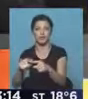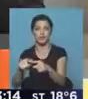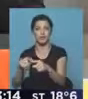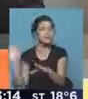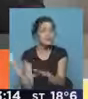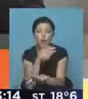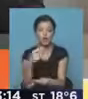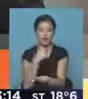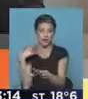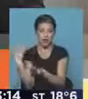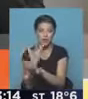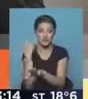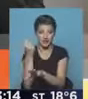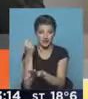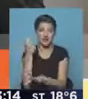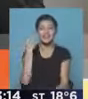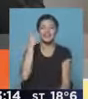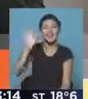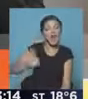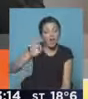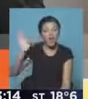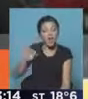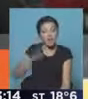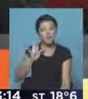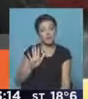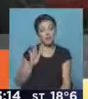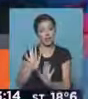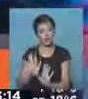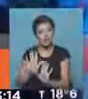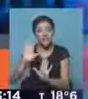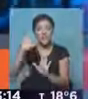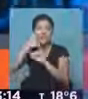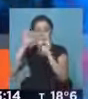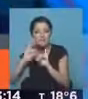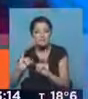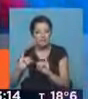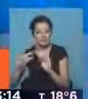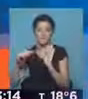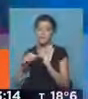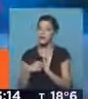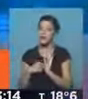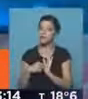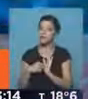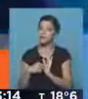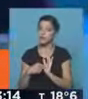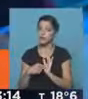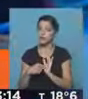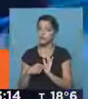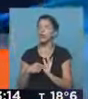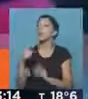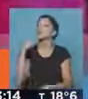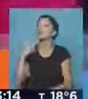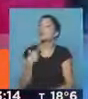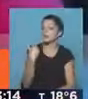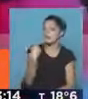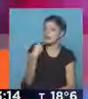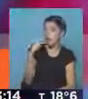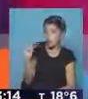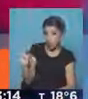todos hace muchos años, por otro lado, esperamos que haya paz en Colombia. Pero también es cierto que rechazar ese acuerdo de paz no implica que uno sea irracional,